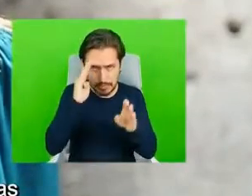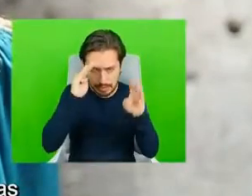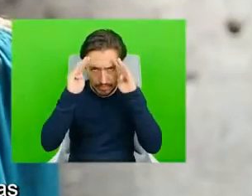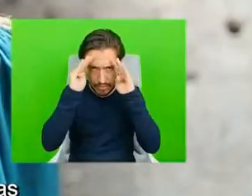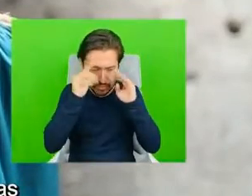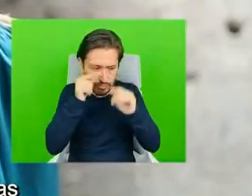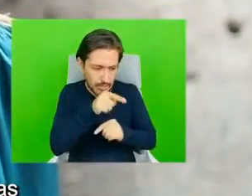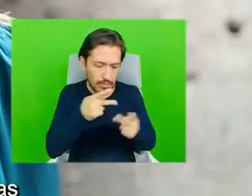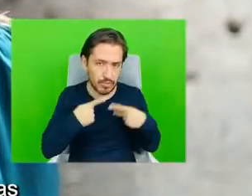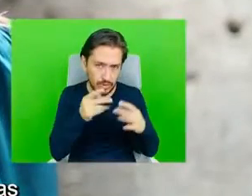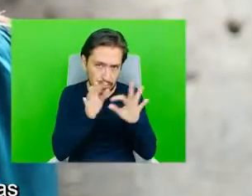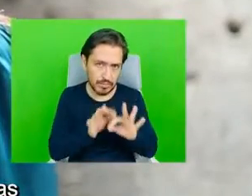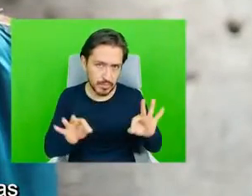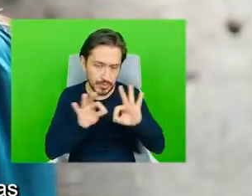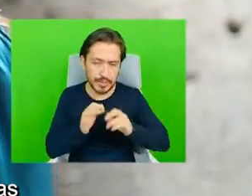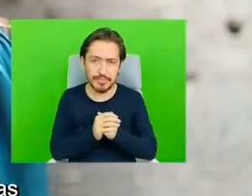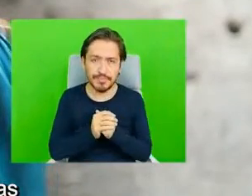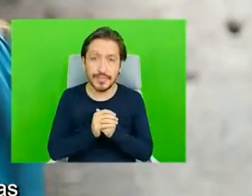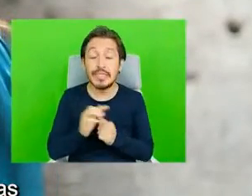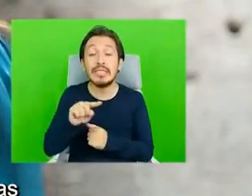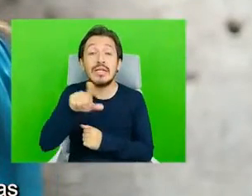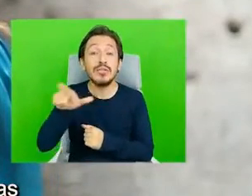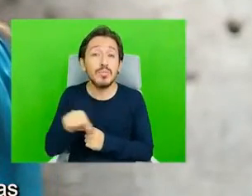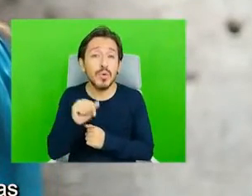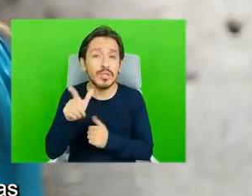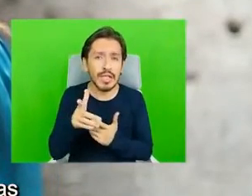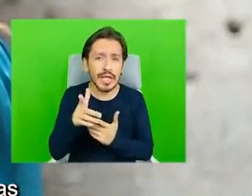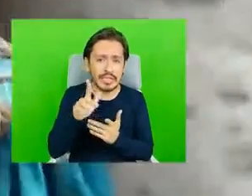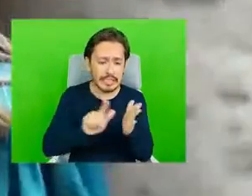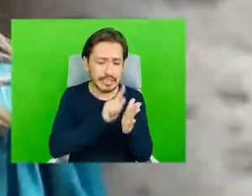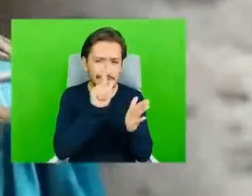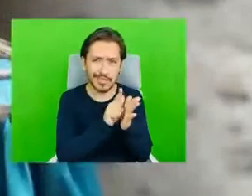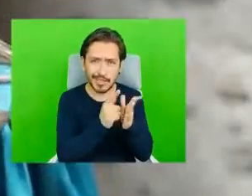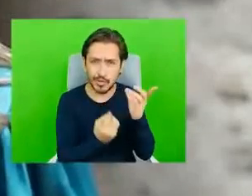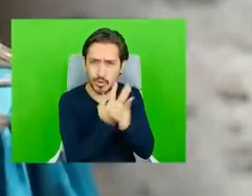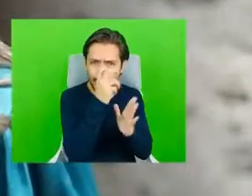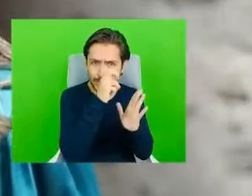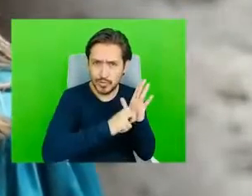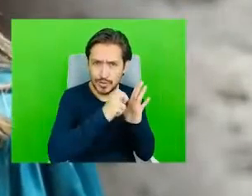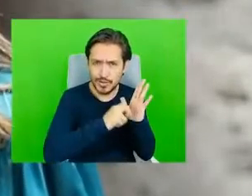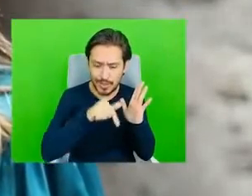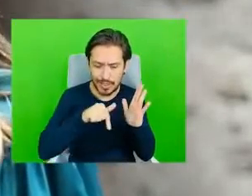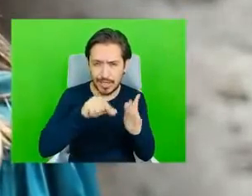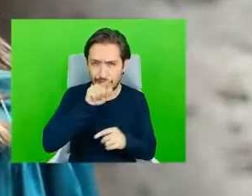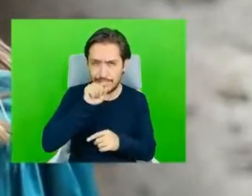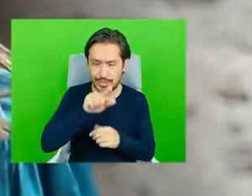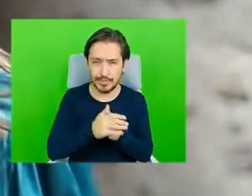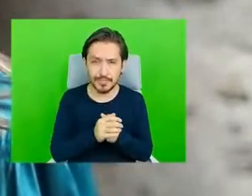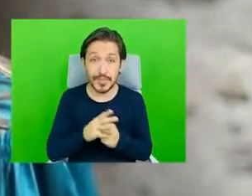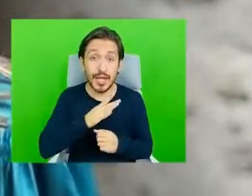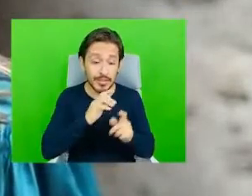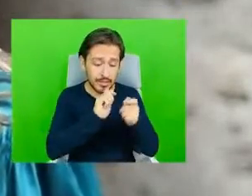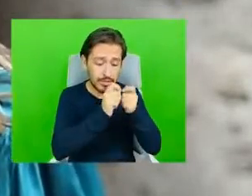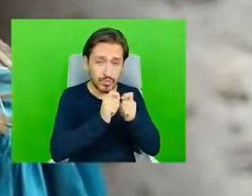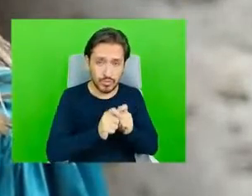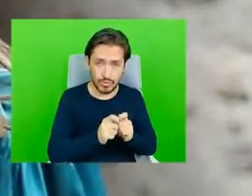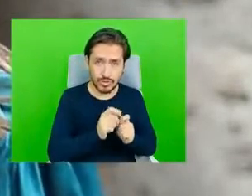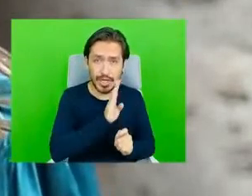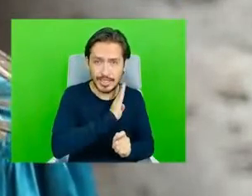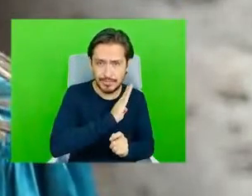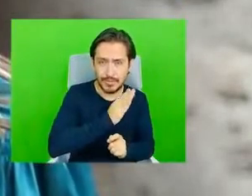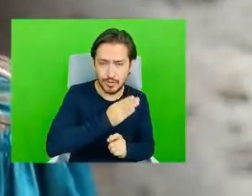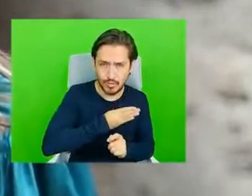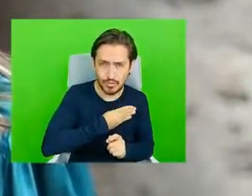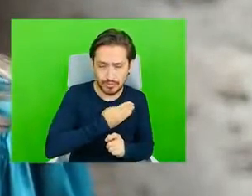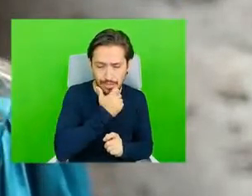una tercera parte, sobre la historia de las políticas culturales en Jalisco. Este encuentro contará con traducción simultánea al español, subtitulaje